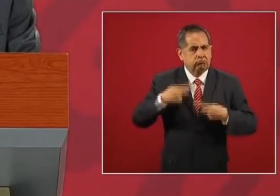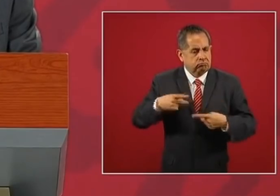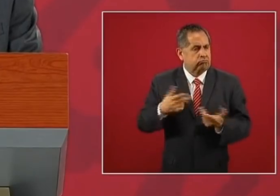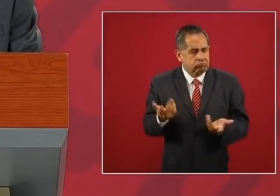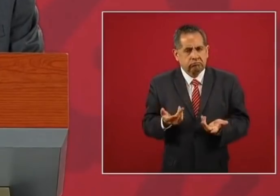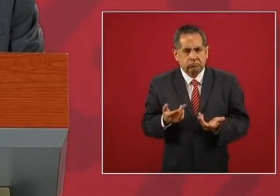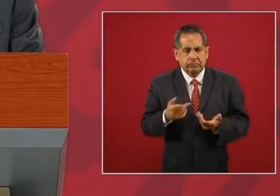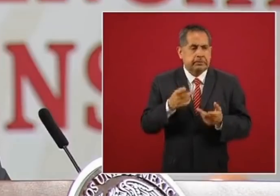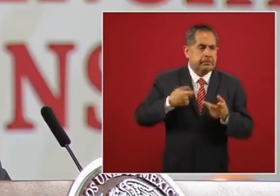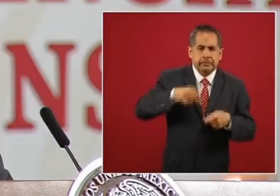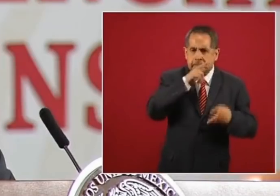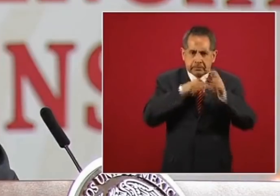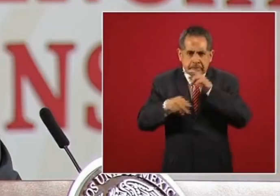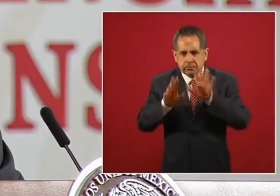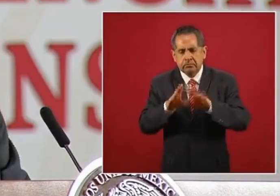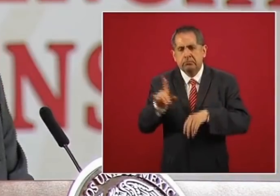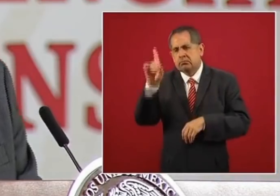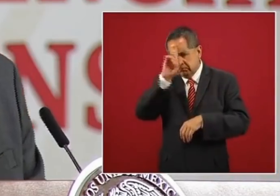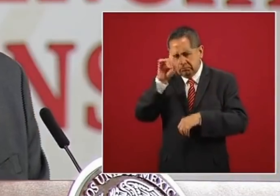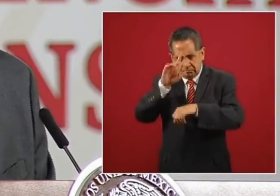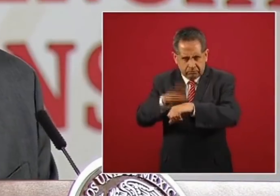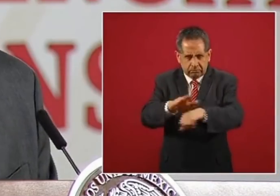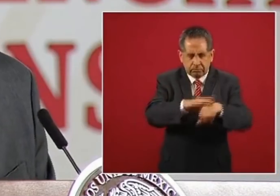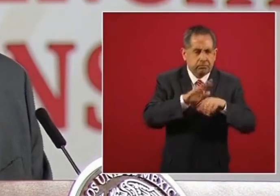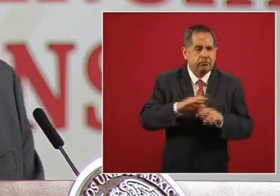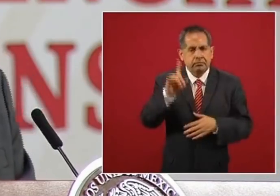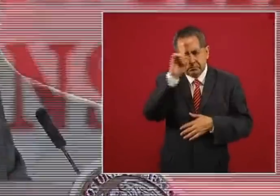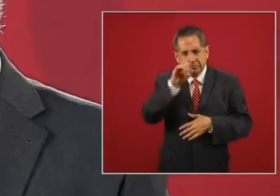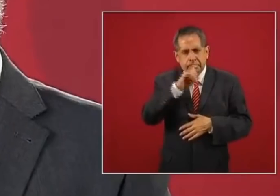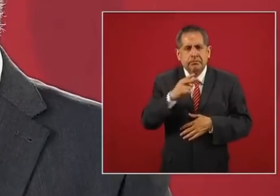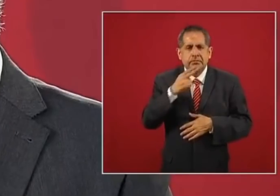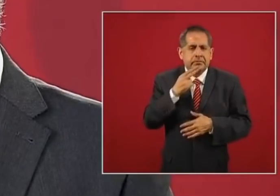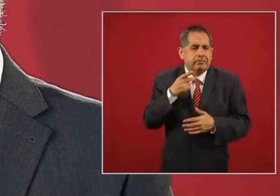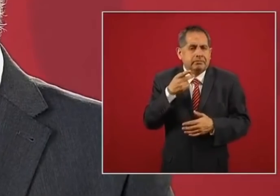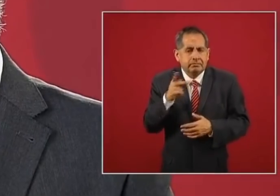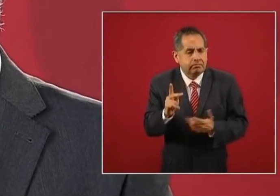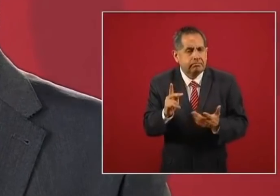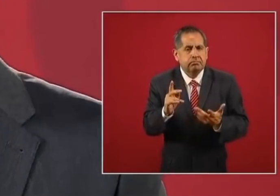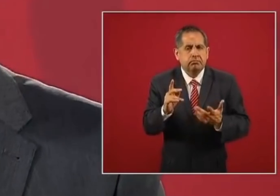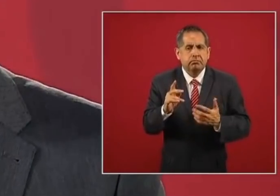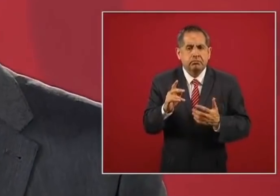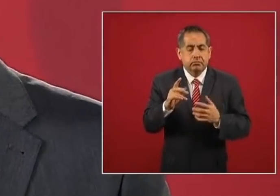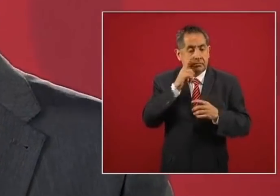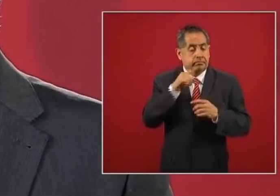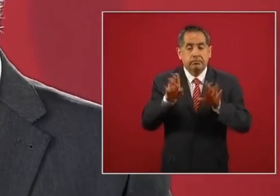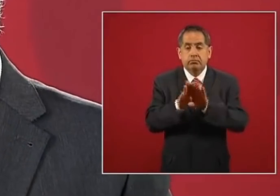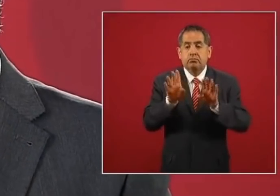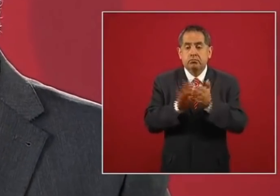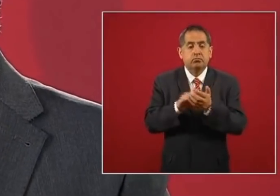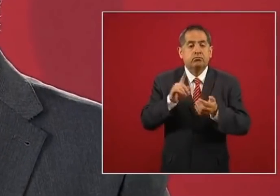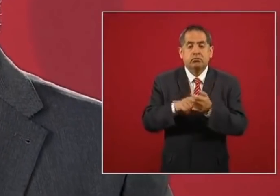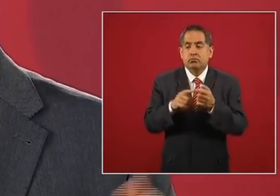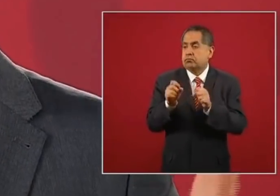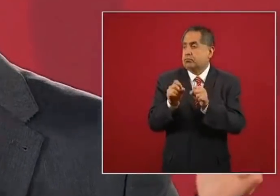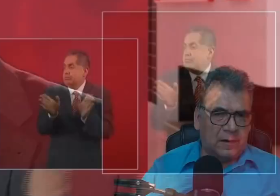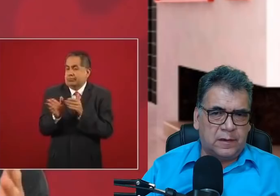que están inquietas de que no hemos hecho la recomendación. Se recomienda el uso de cubrebocas, particularmente en los